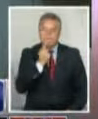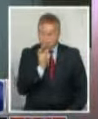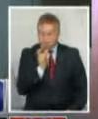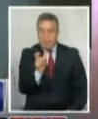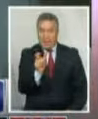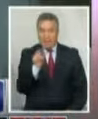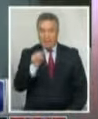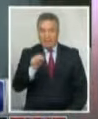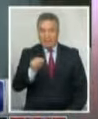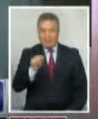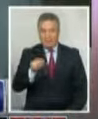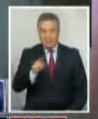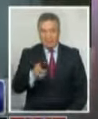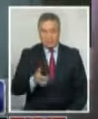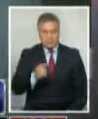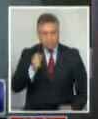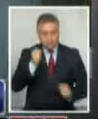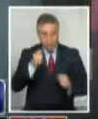generar esta confusión?